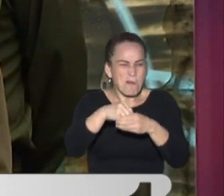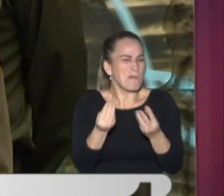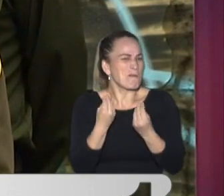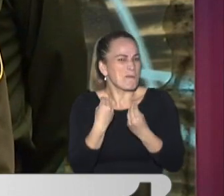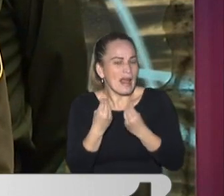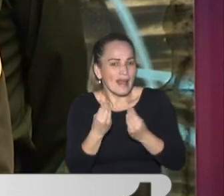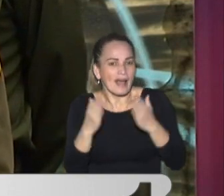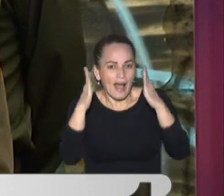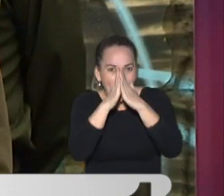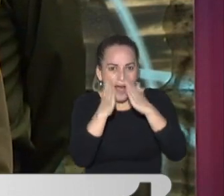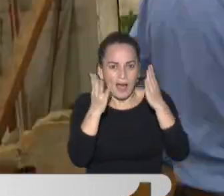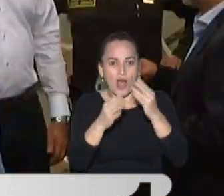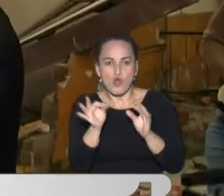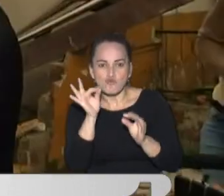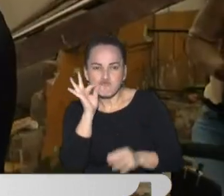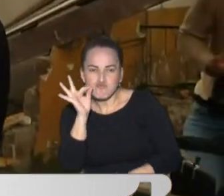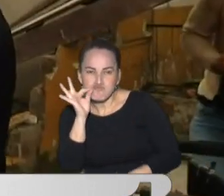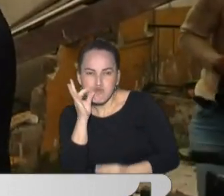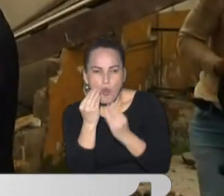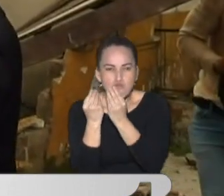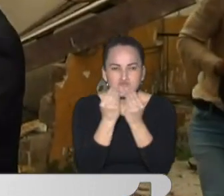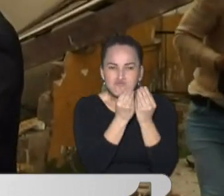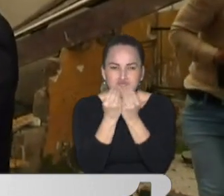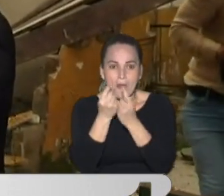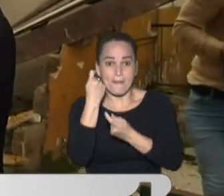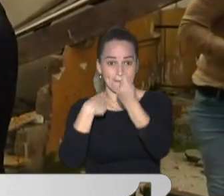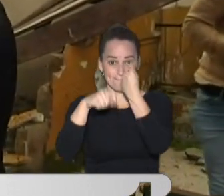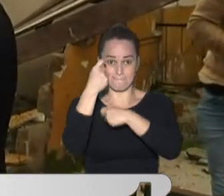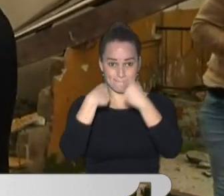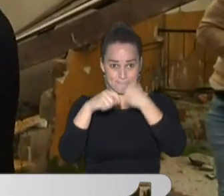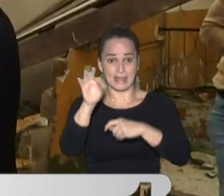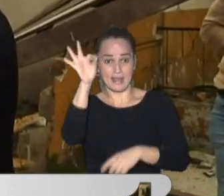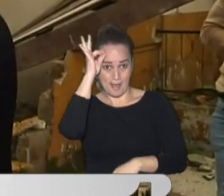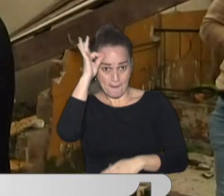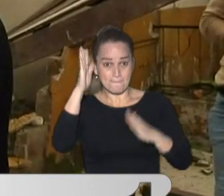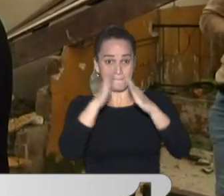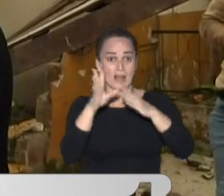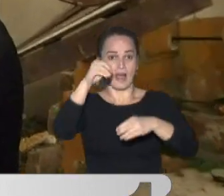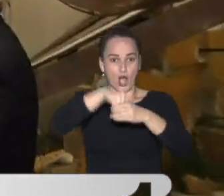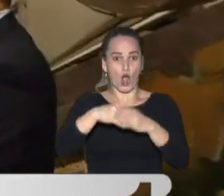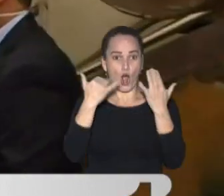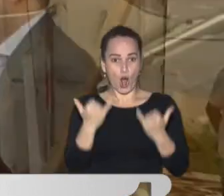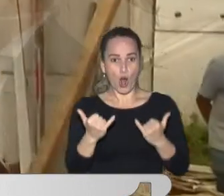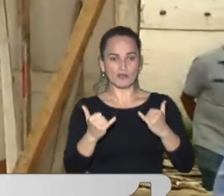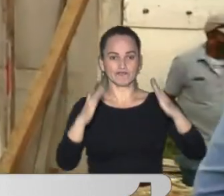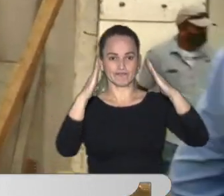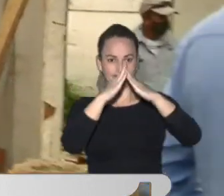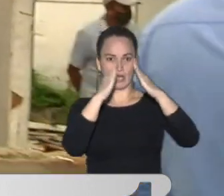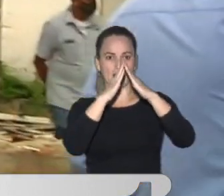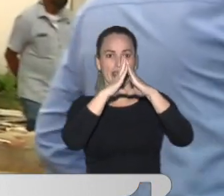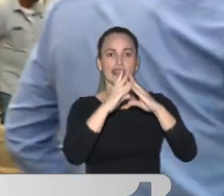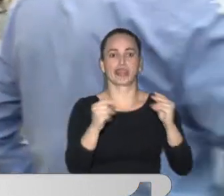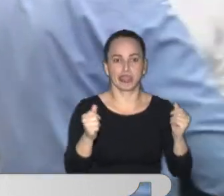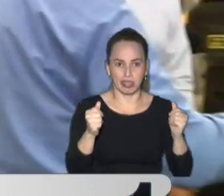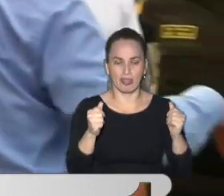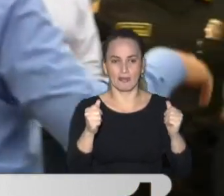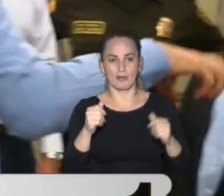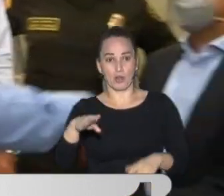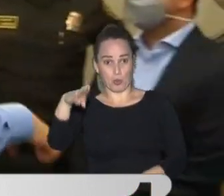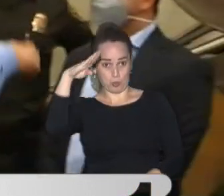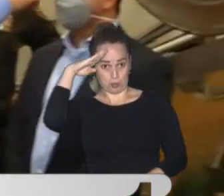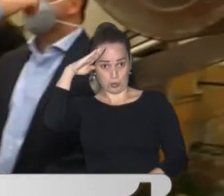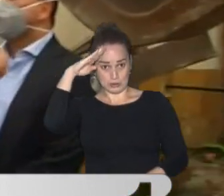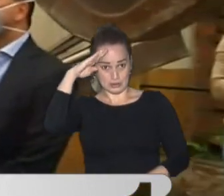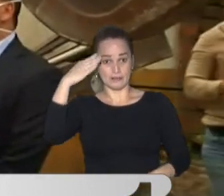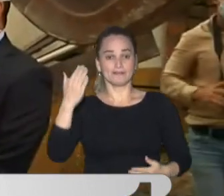como sitio de consumo de droga y de venta de estupefacientes. Hoy la vivienda fue demolida en un operativo contra el narcotráfico encabezado